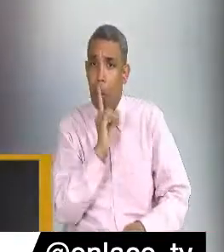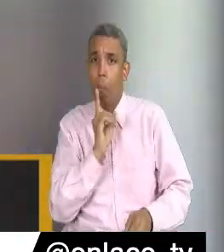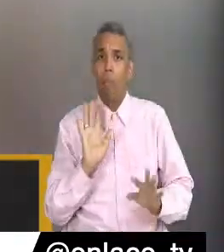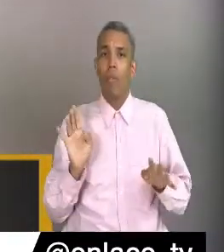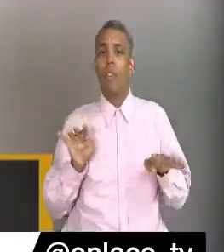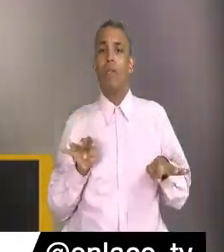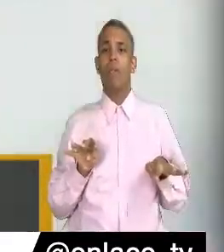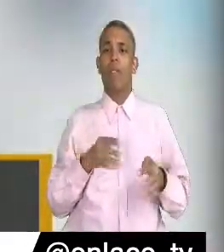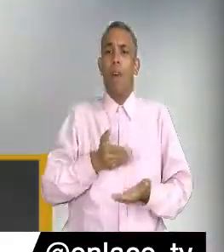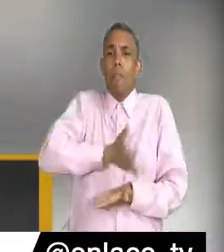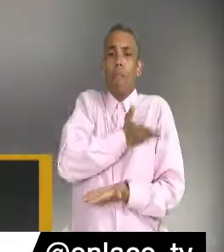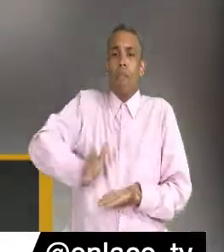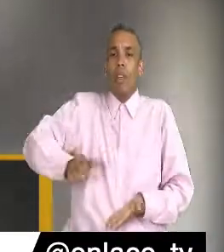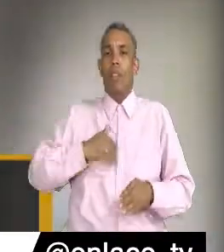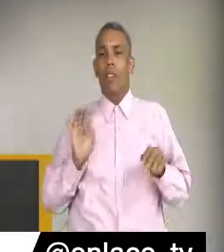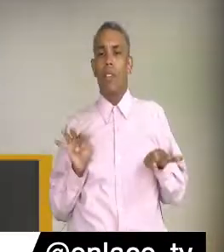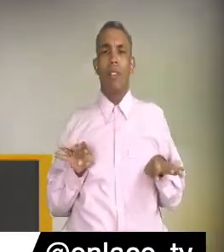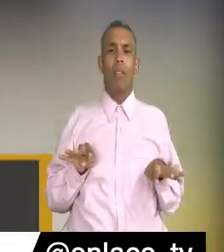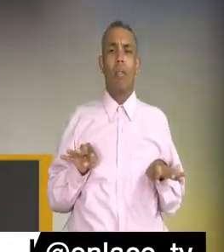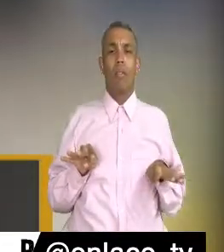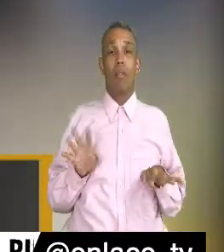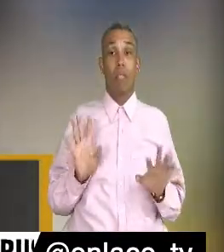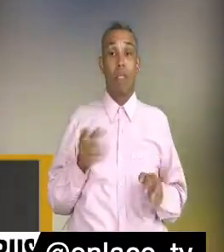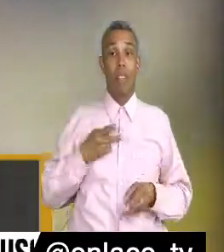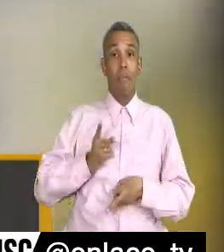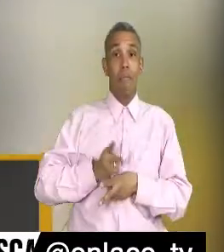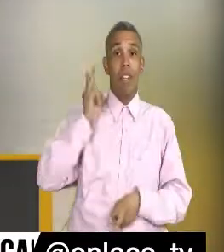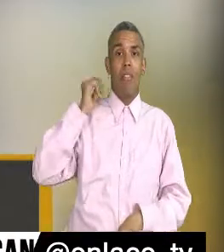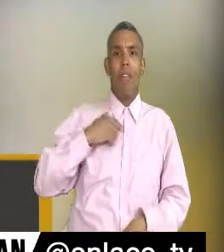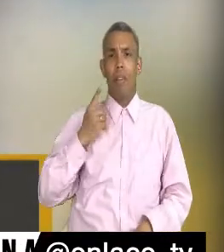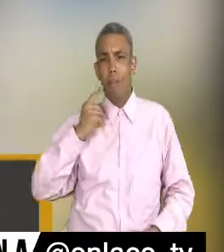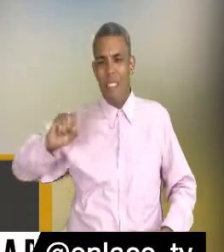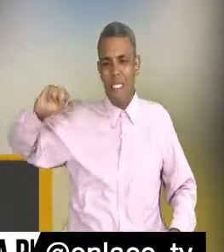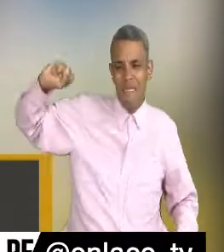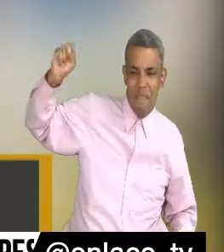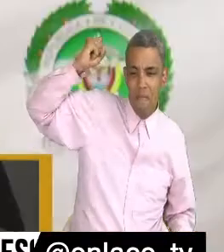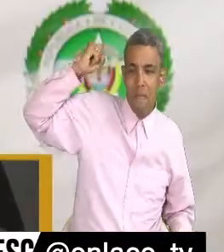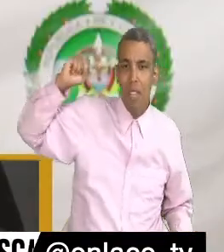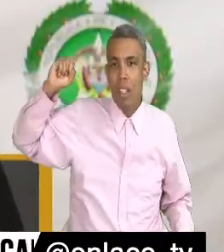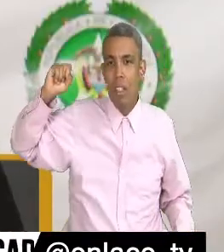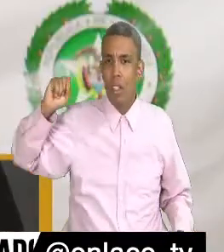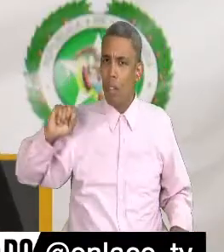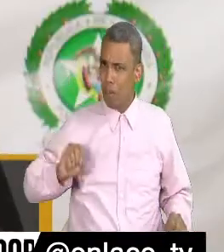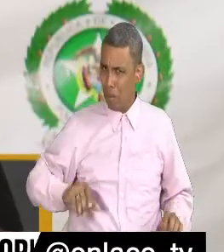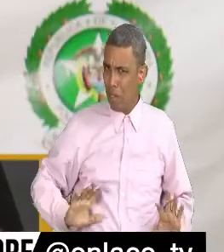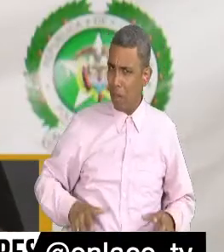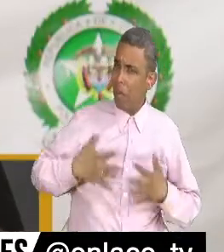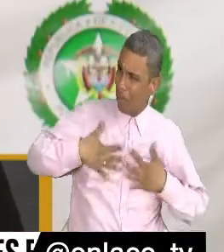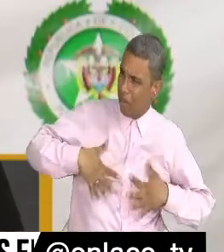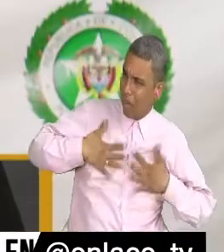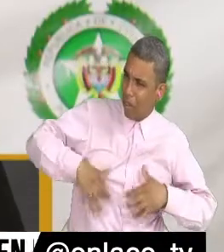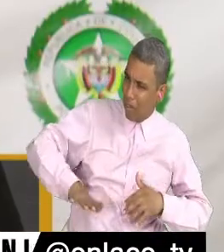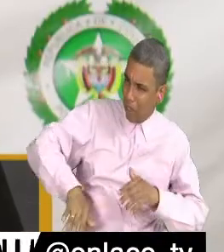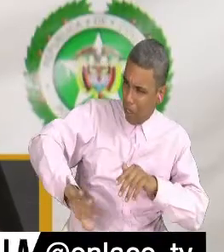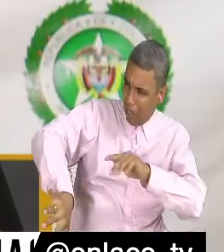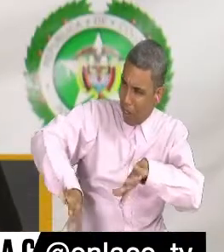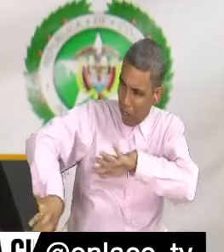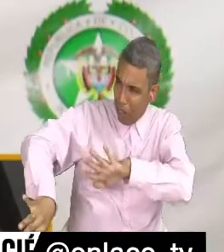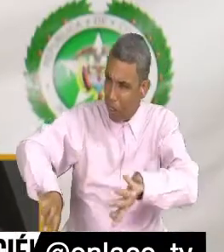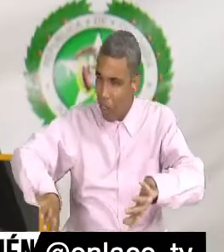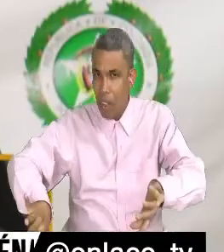cierto, esta persona tenía un machete, habían logrado muy seguramente separar a esta persona, donde la ciudadanía en general tenga